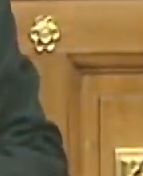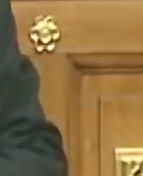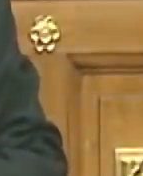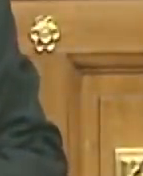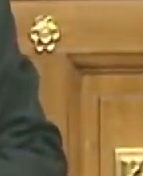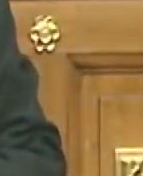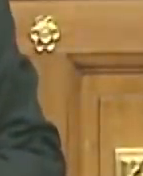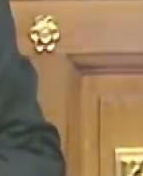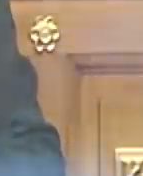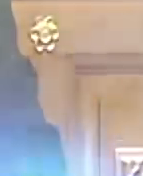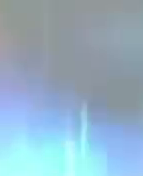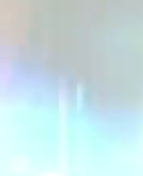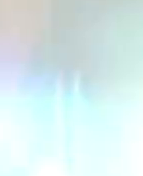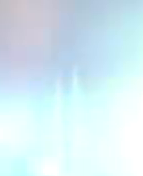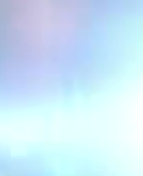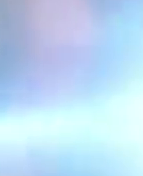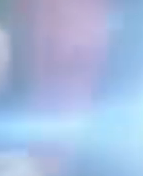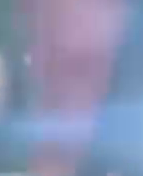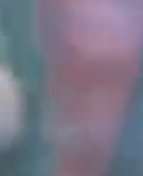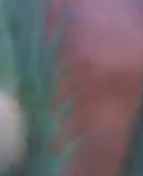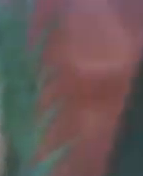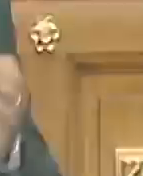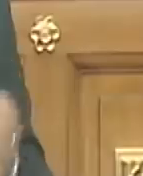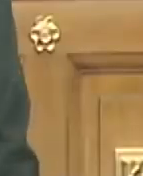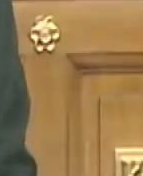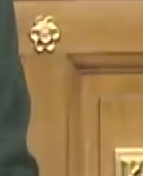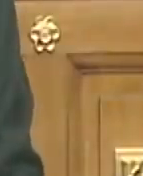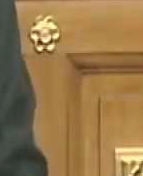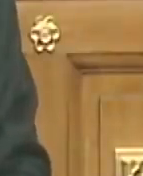dignidad estos valores de la patria